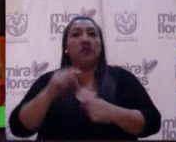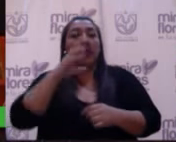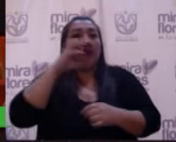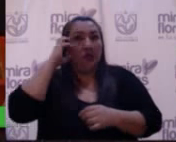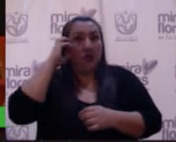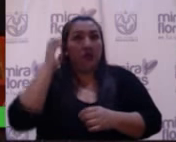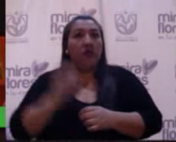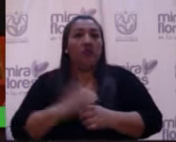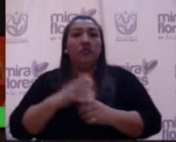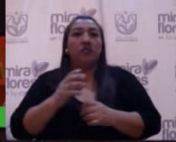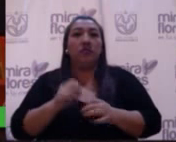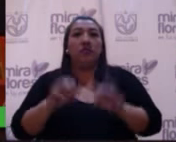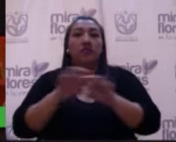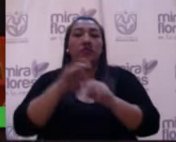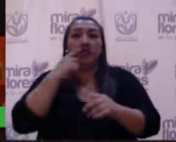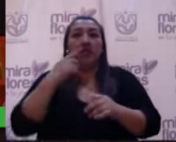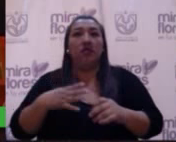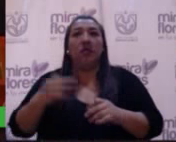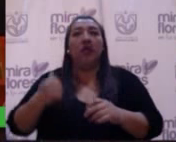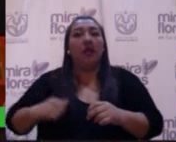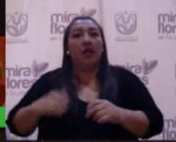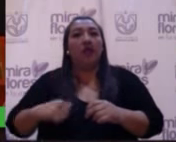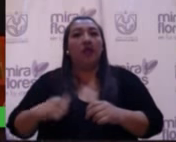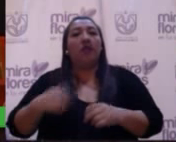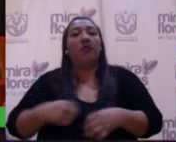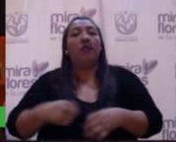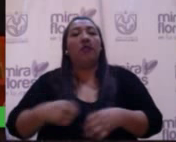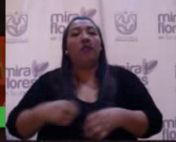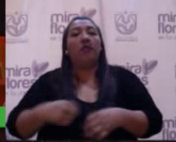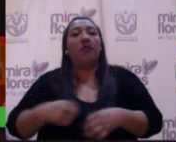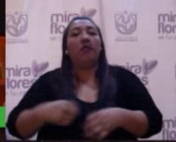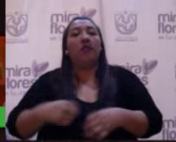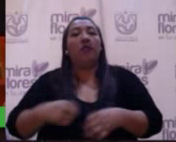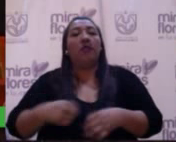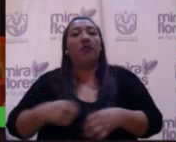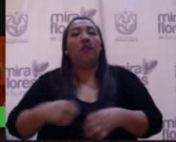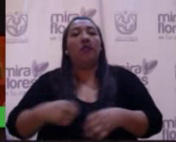Miraflores. Estimado señor alcalde, me es grato dirigirme a usted